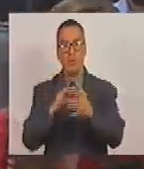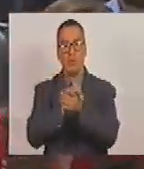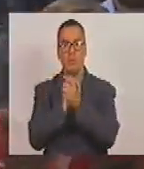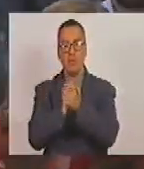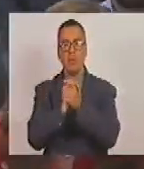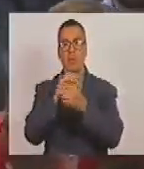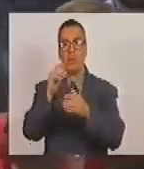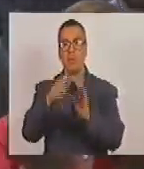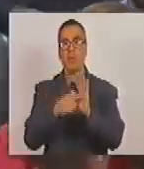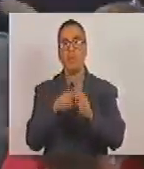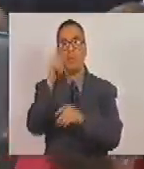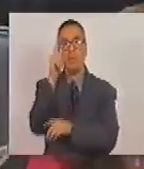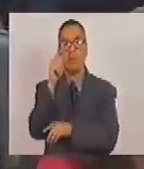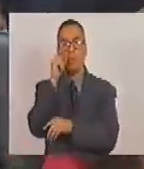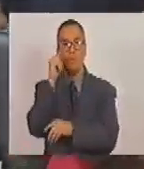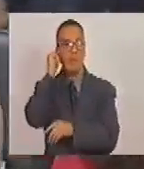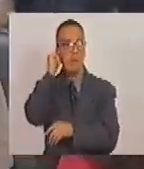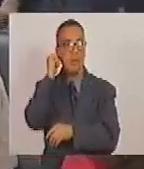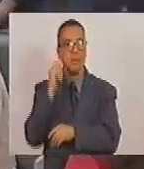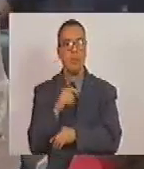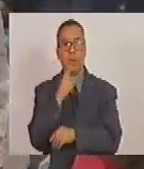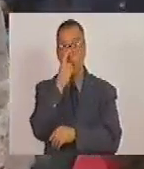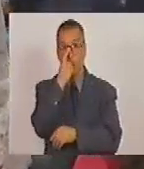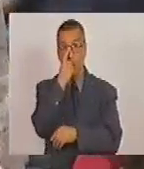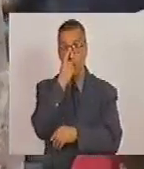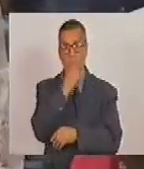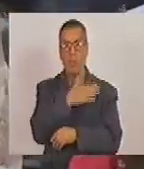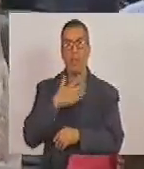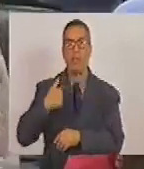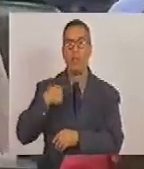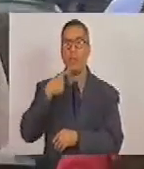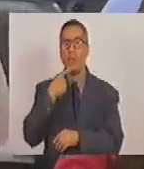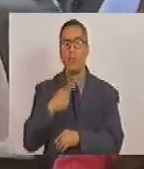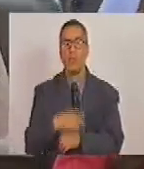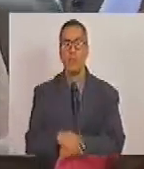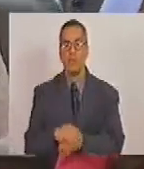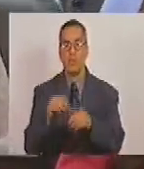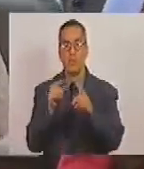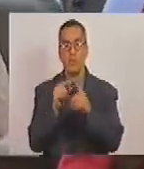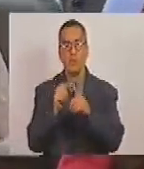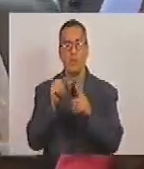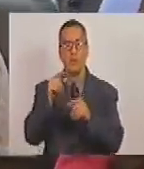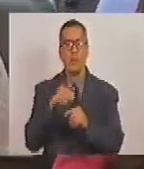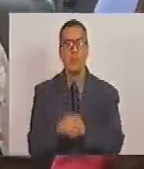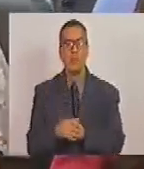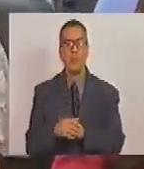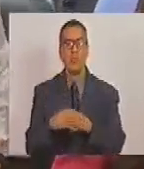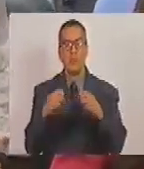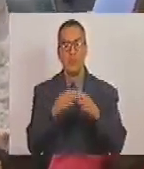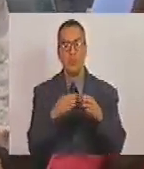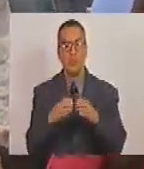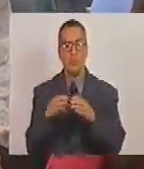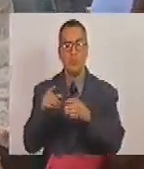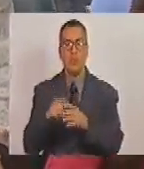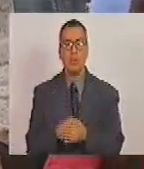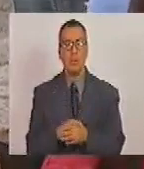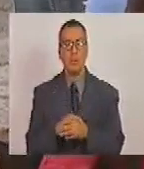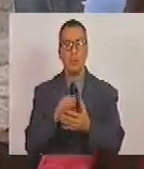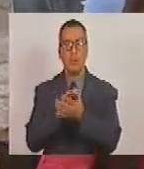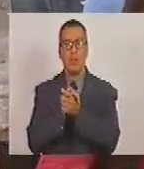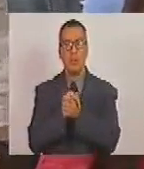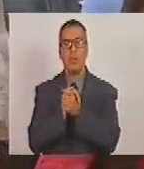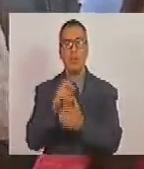colegas, compatriotas, diputados y diputadas. Bueno, queremos tomar este derecho de palabra desde el grupo de